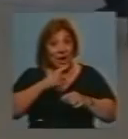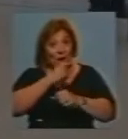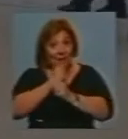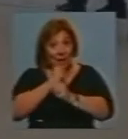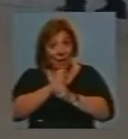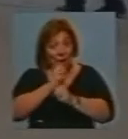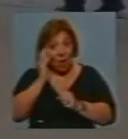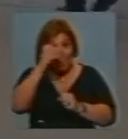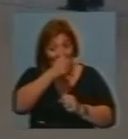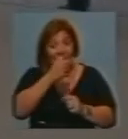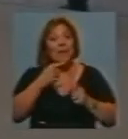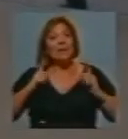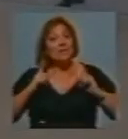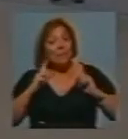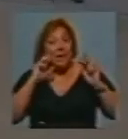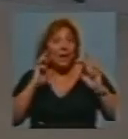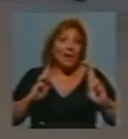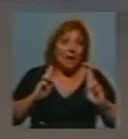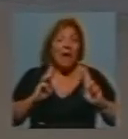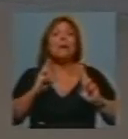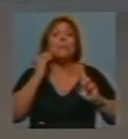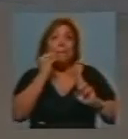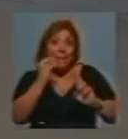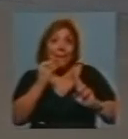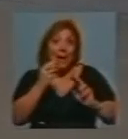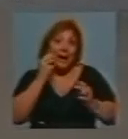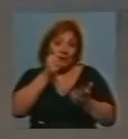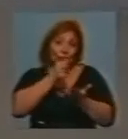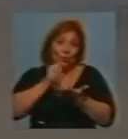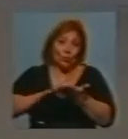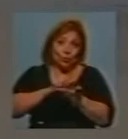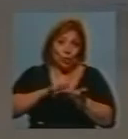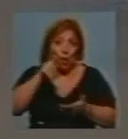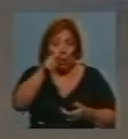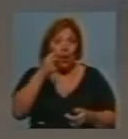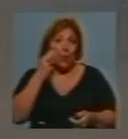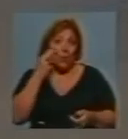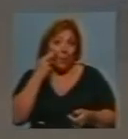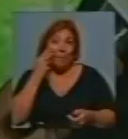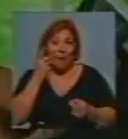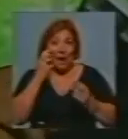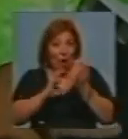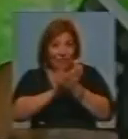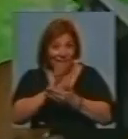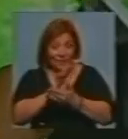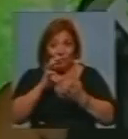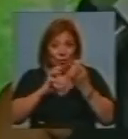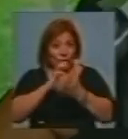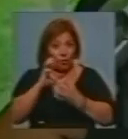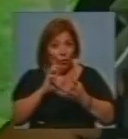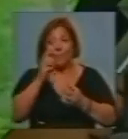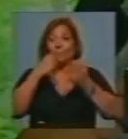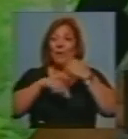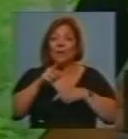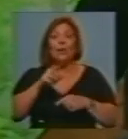dijo que se mantiene la expectativa de solucionar el conflicto sin necesidad de recurrir a que el Poder Ejecutivo deba laudar. El objetivo aquí es